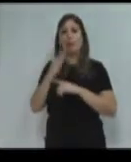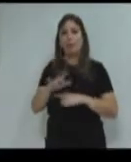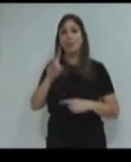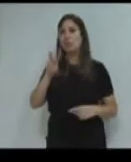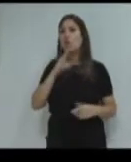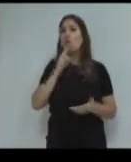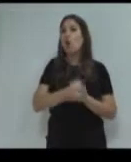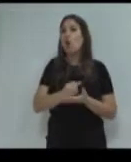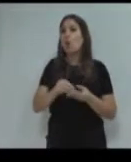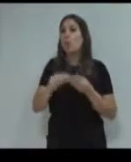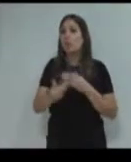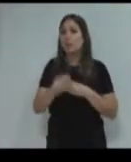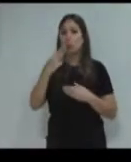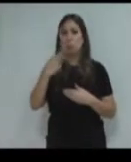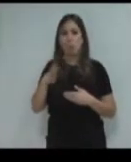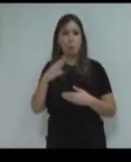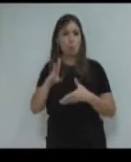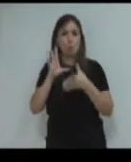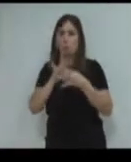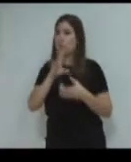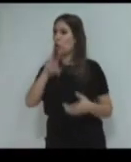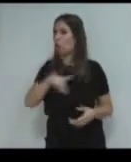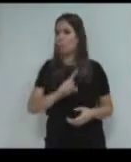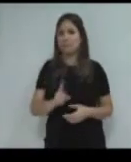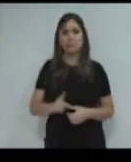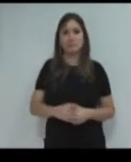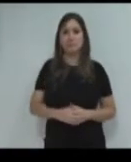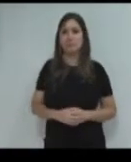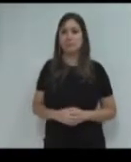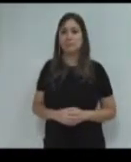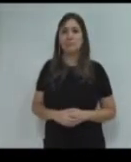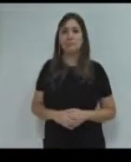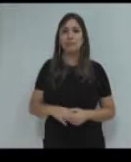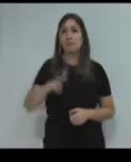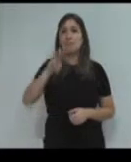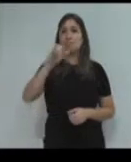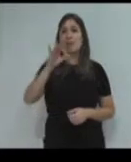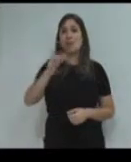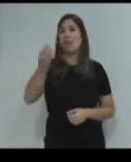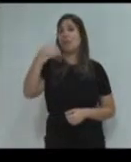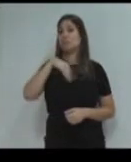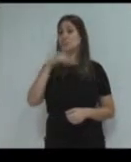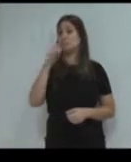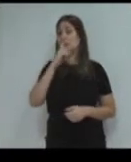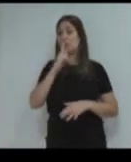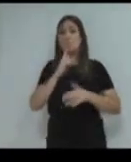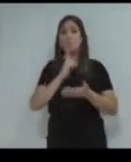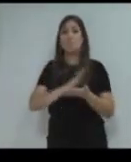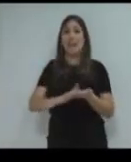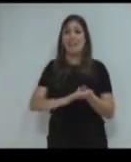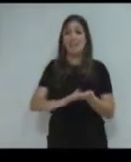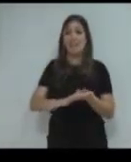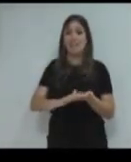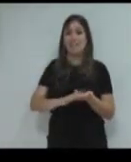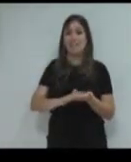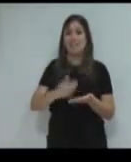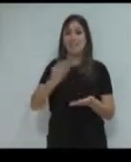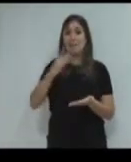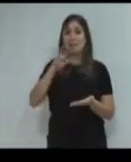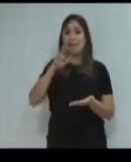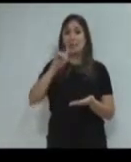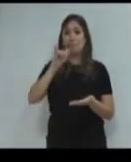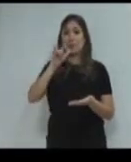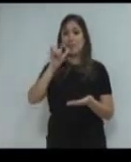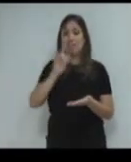un documento en sí mismo. No me gustaría dejarme atrás el braille, que también es